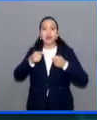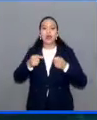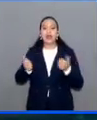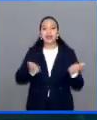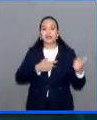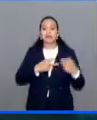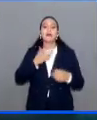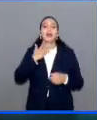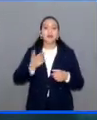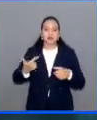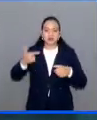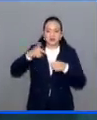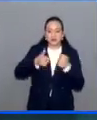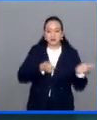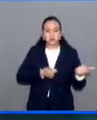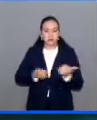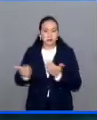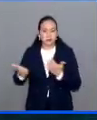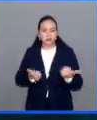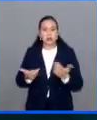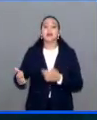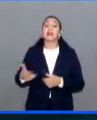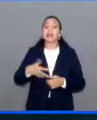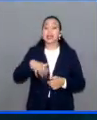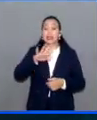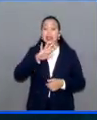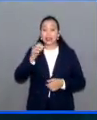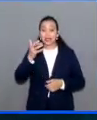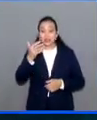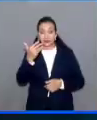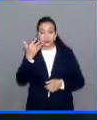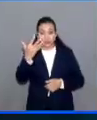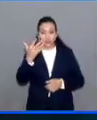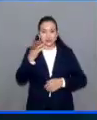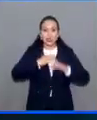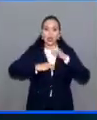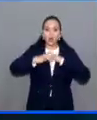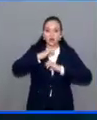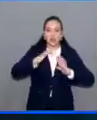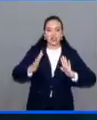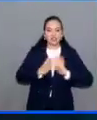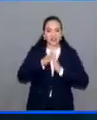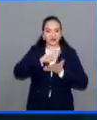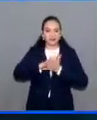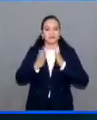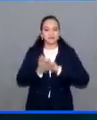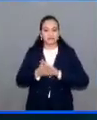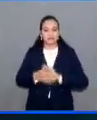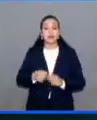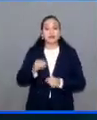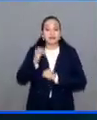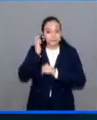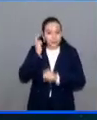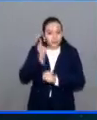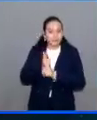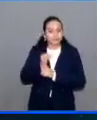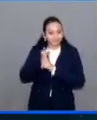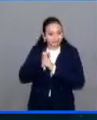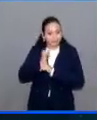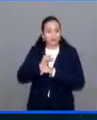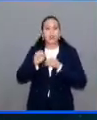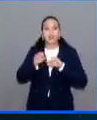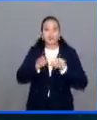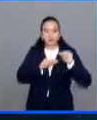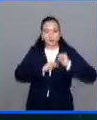la participación de cerca de 555 empresas, de acuerdo con la investigación que lleva a cabo la Fiscalía General de